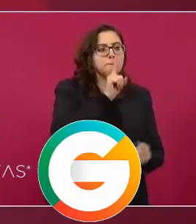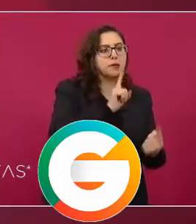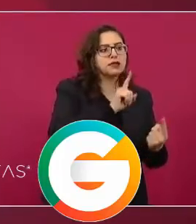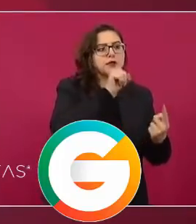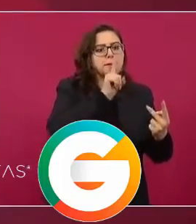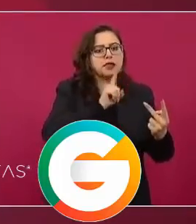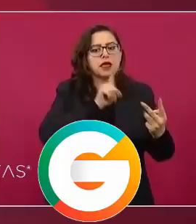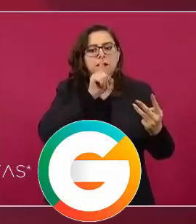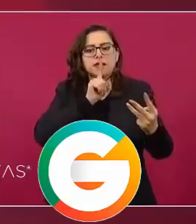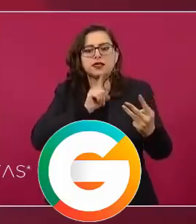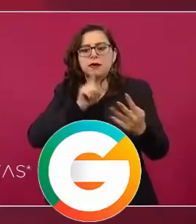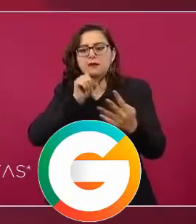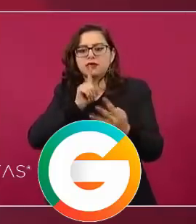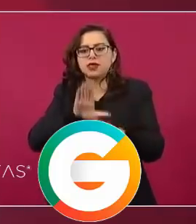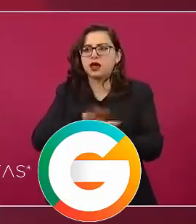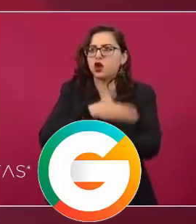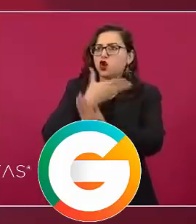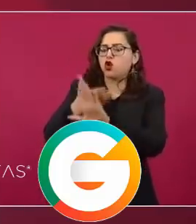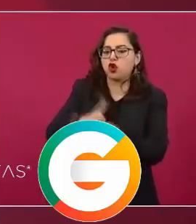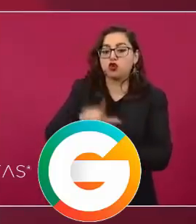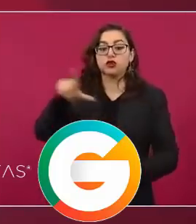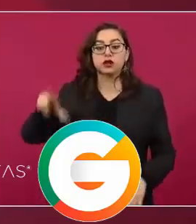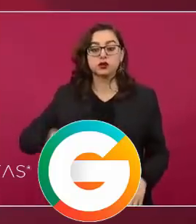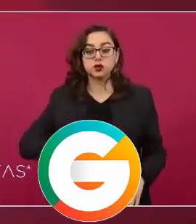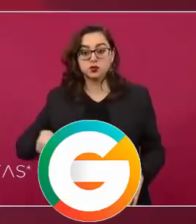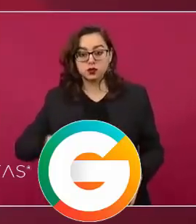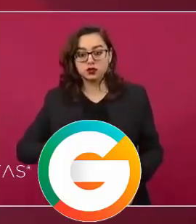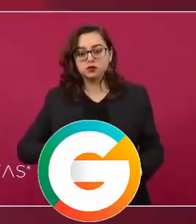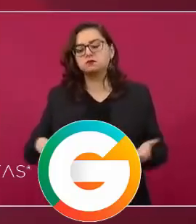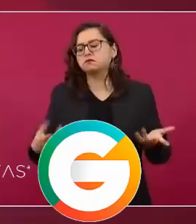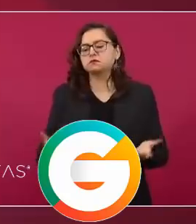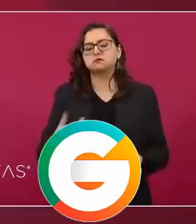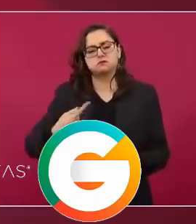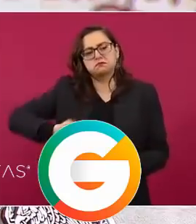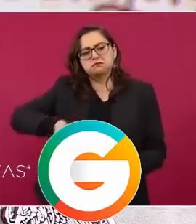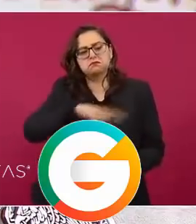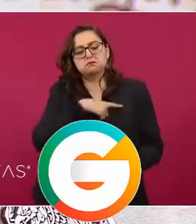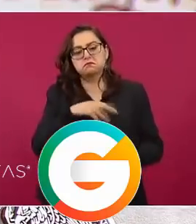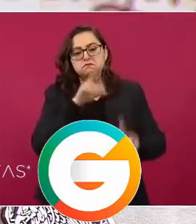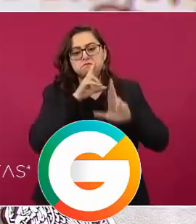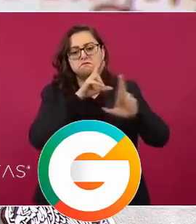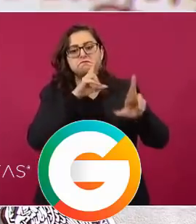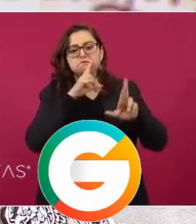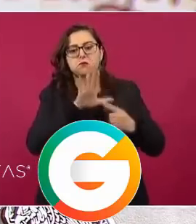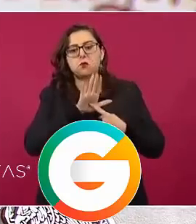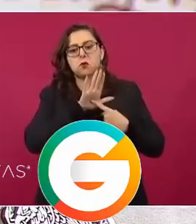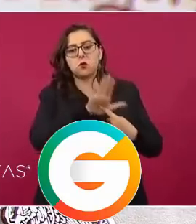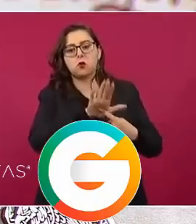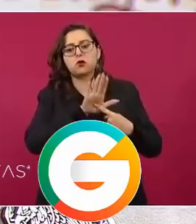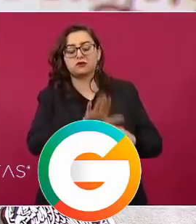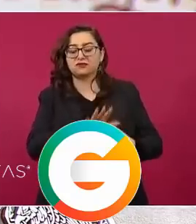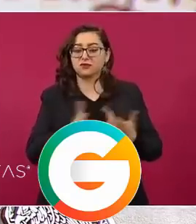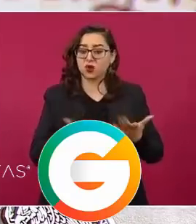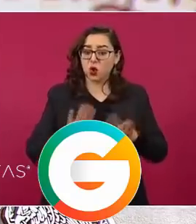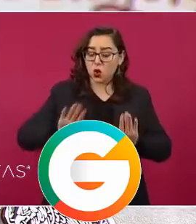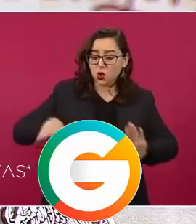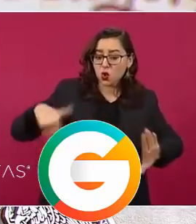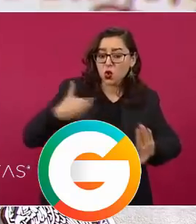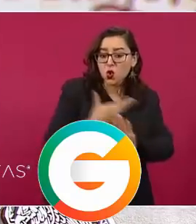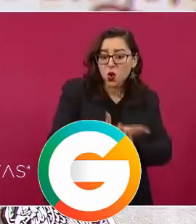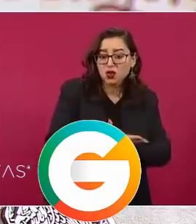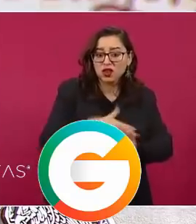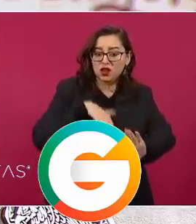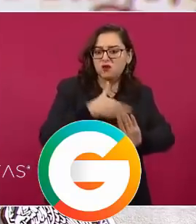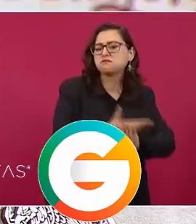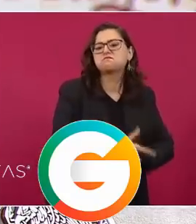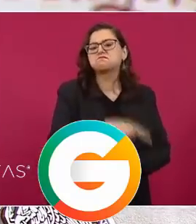cierto, tiene fallas y en eso tenemos todos que trabajar y reconocerlo. Pero, Ana Elizabeth, todo el periodismo debe ser libre y es un